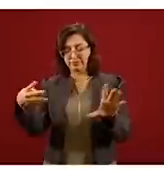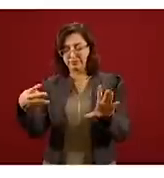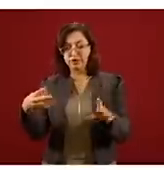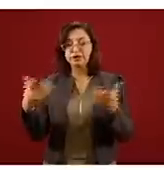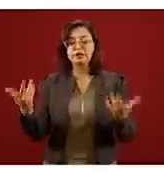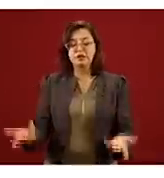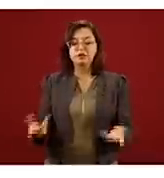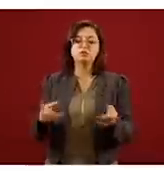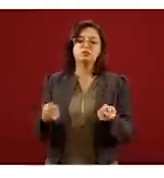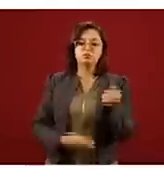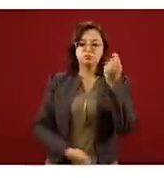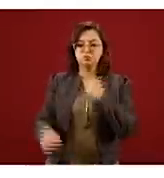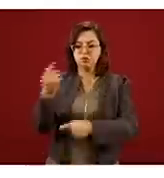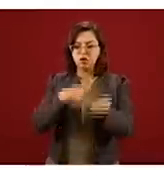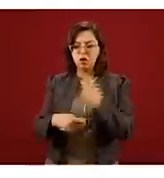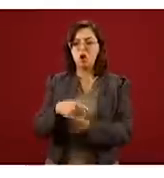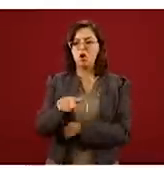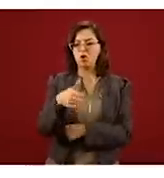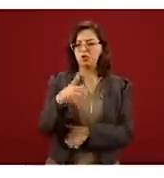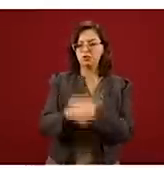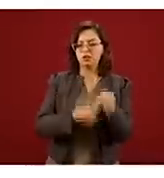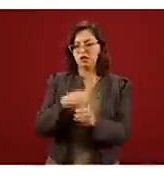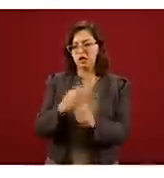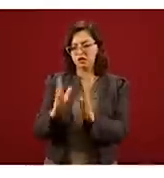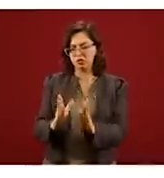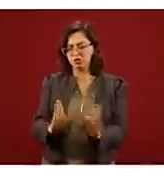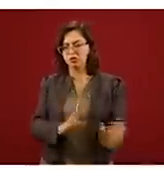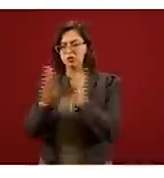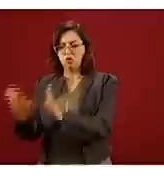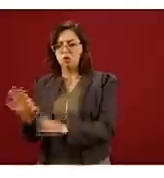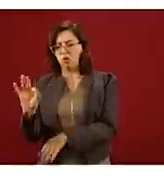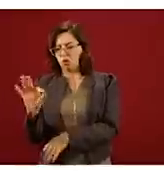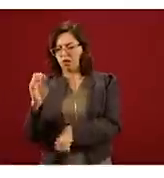cómo estuvo la operación, los bonos a 11 años, los bonos a 40 años.